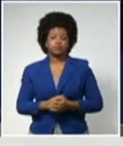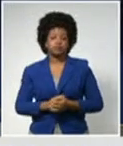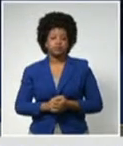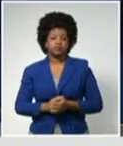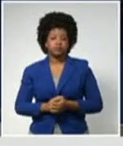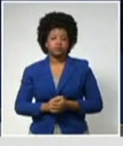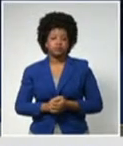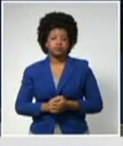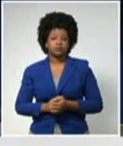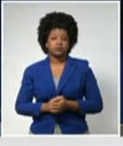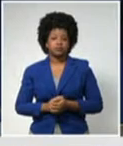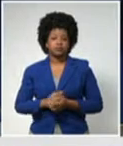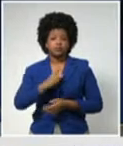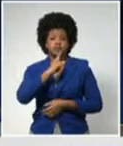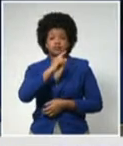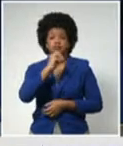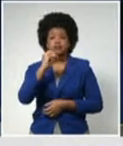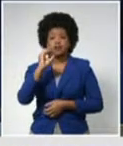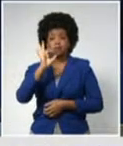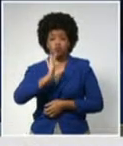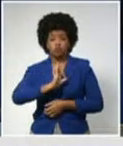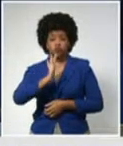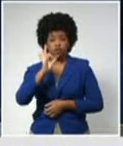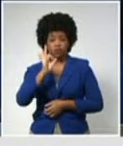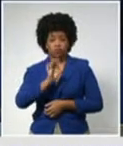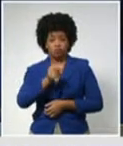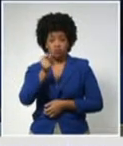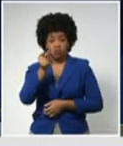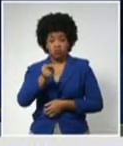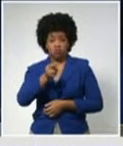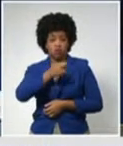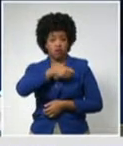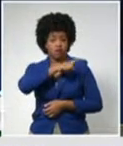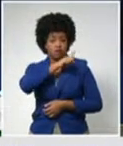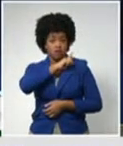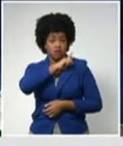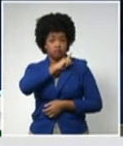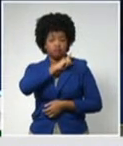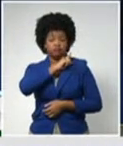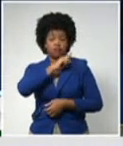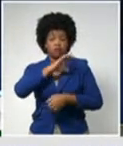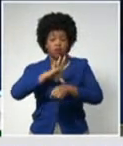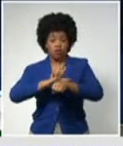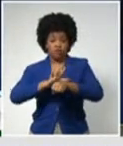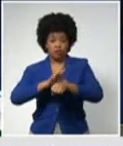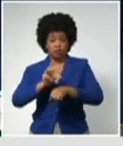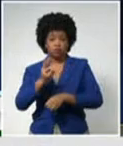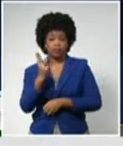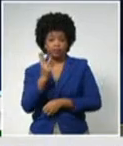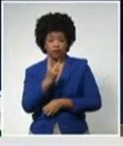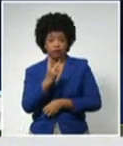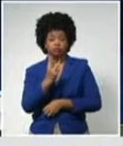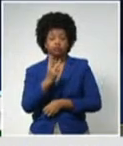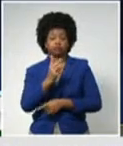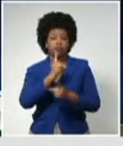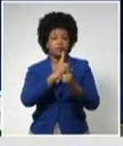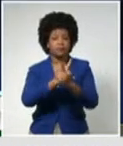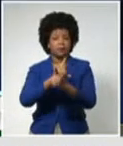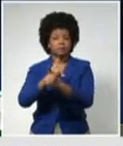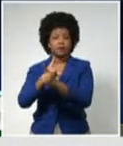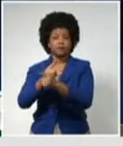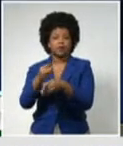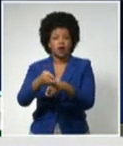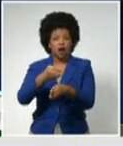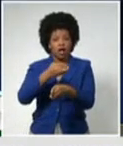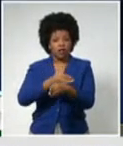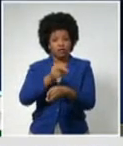El 100% de los casos diagnosticados ayer, o sea, los 3 casos son contactos de casos